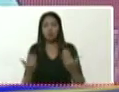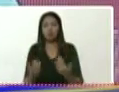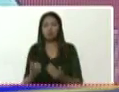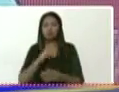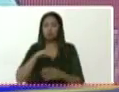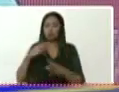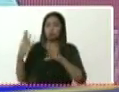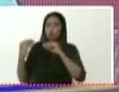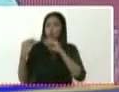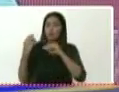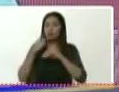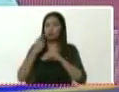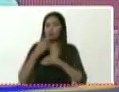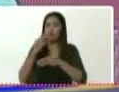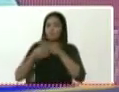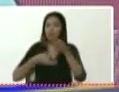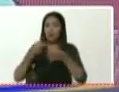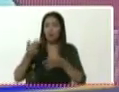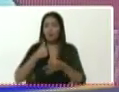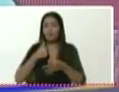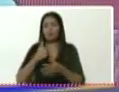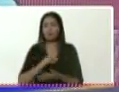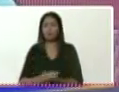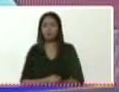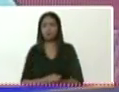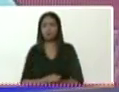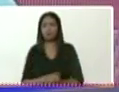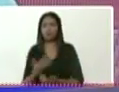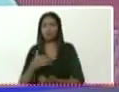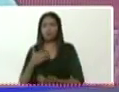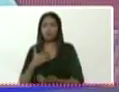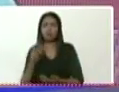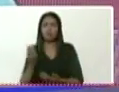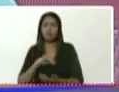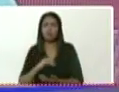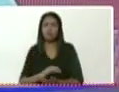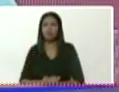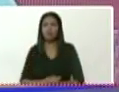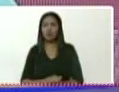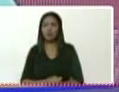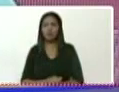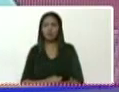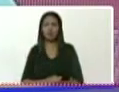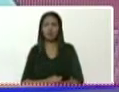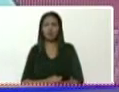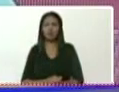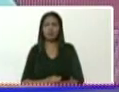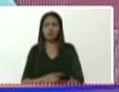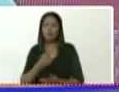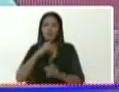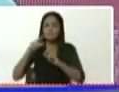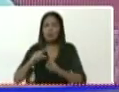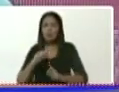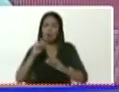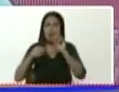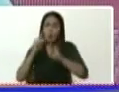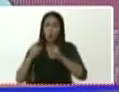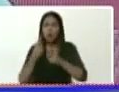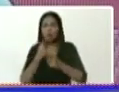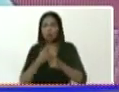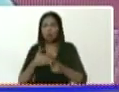conversamos, tú me dabas tu sensación. Me dijiste unas palabras que era